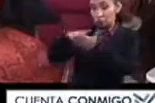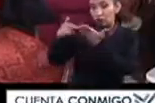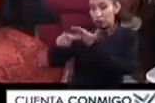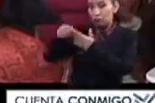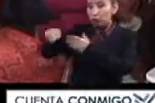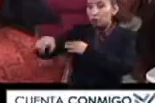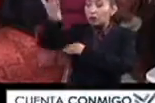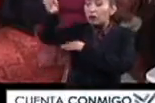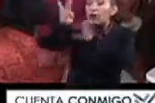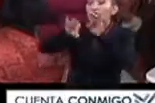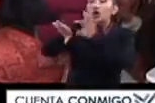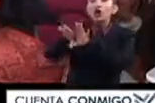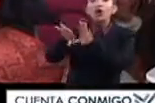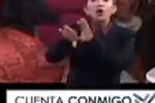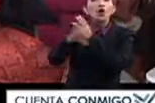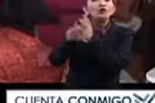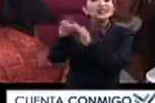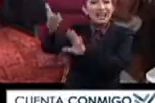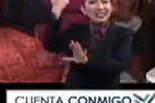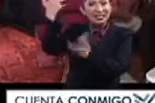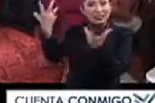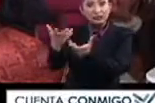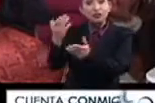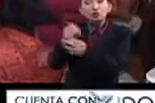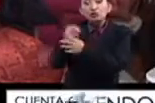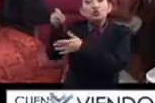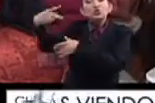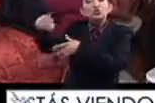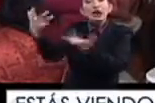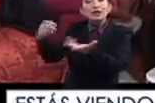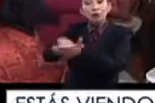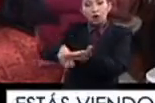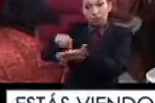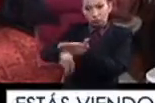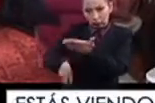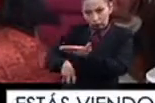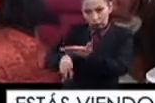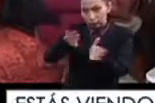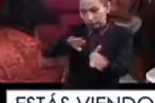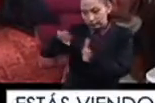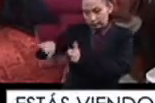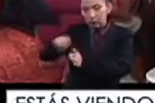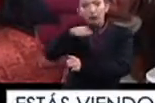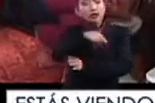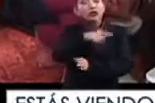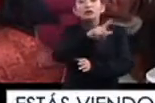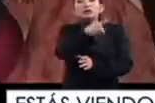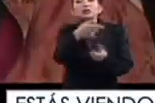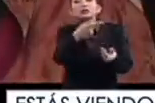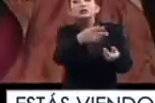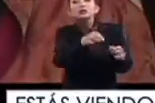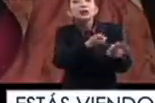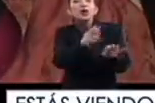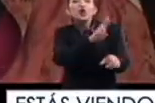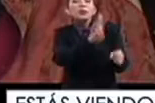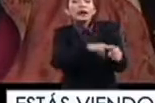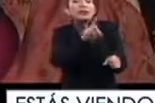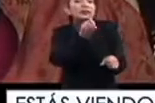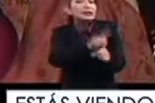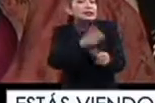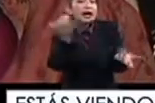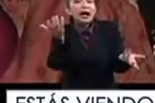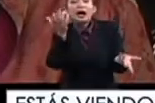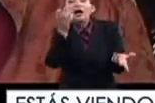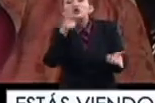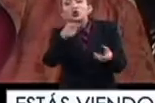estás recuperando cosas que ya habías hecho, las estás corrigiendo. Sí. Cuando no es el caso, ¿cómo trabajas? ¿Te viene una idea, te